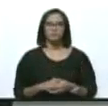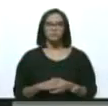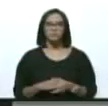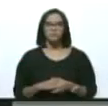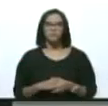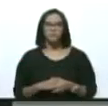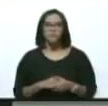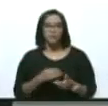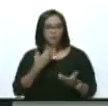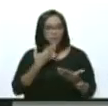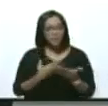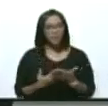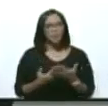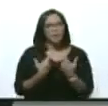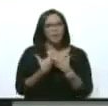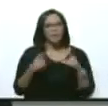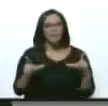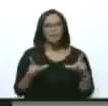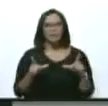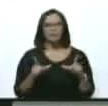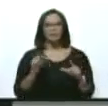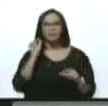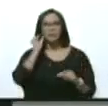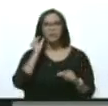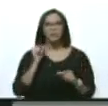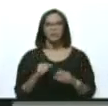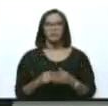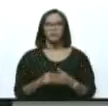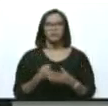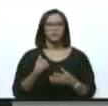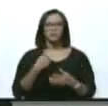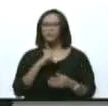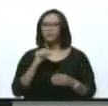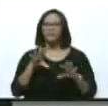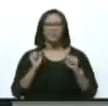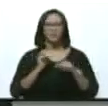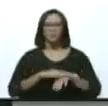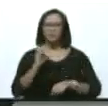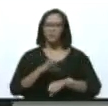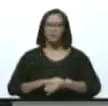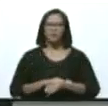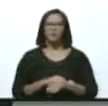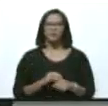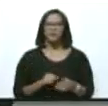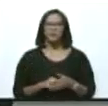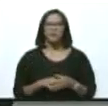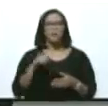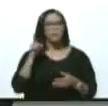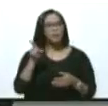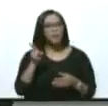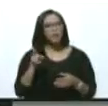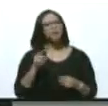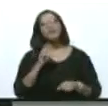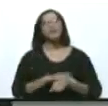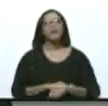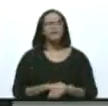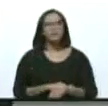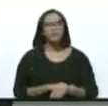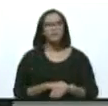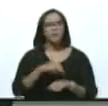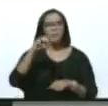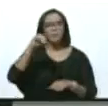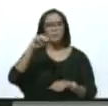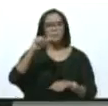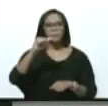que pidamos la libertad inmediata de Milagro Sala. Yo no entiendo por qué está detenida. Porque ella la detuvo Mauricio